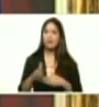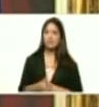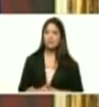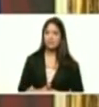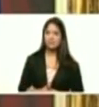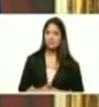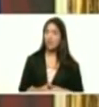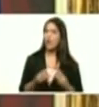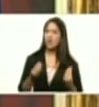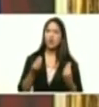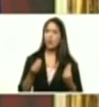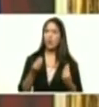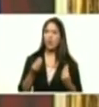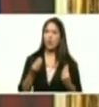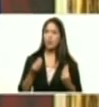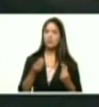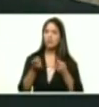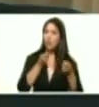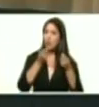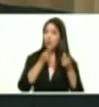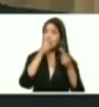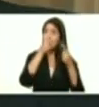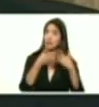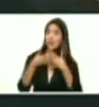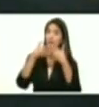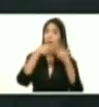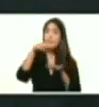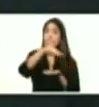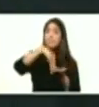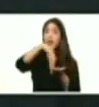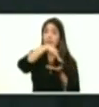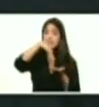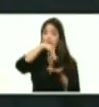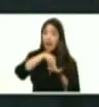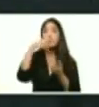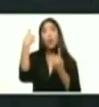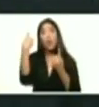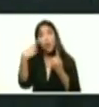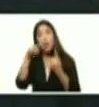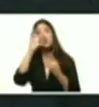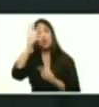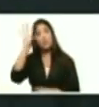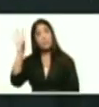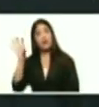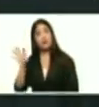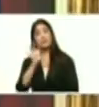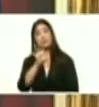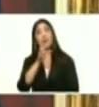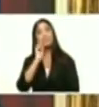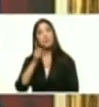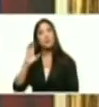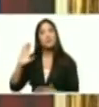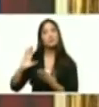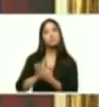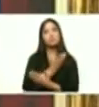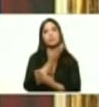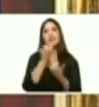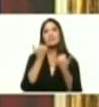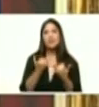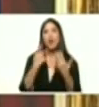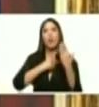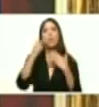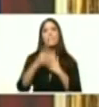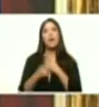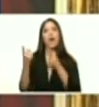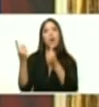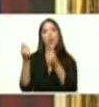¿Y cómo se dirige? Desde Miami, y desde otros lugares, tenemos que vencerlo, con mecanismos económicos,